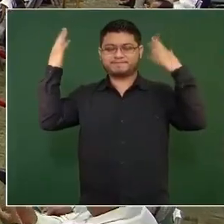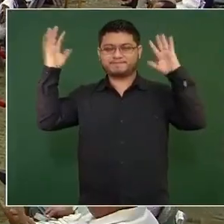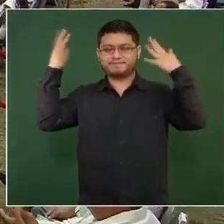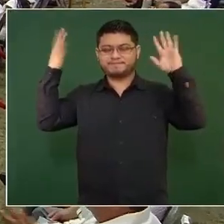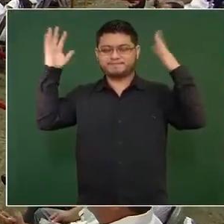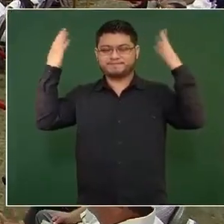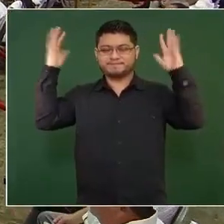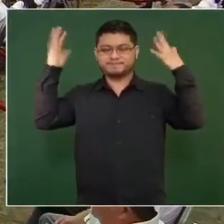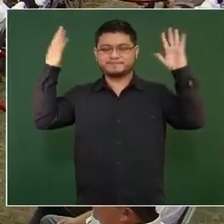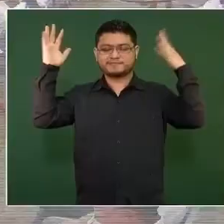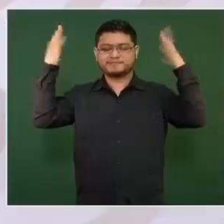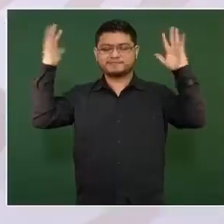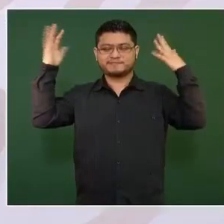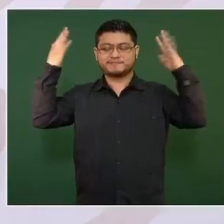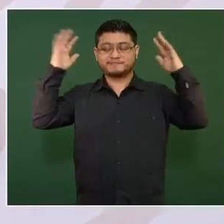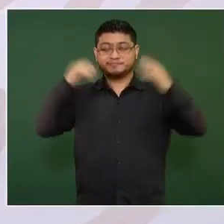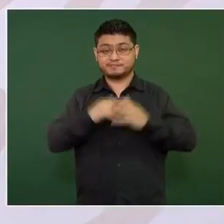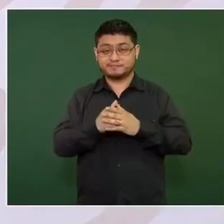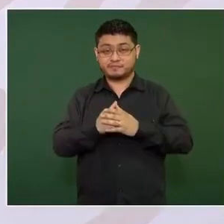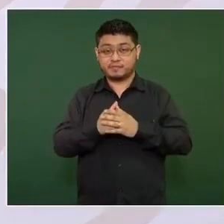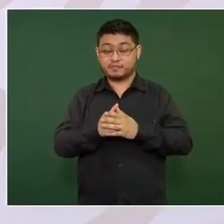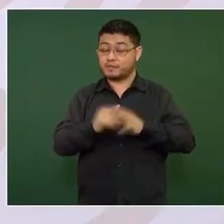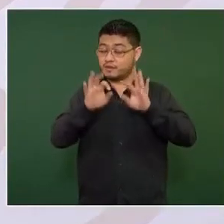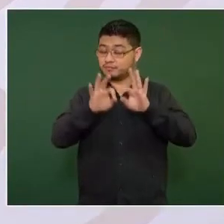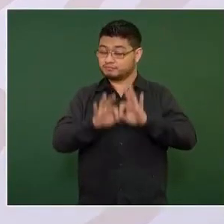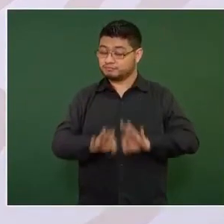Lo más importante